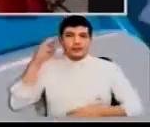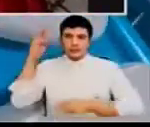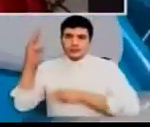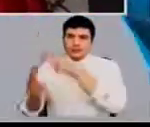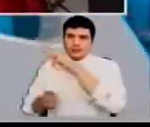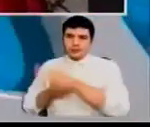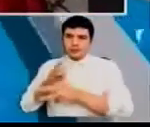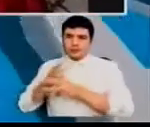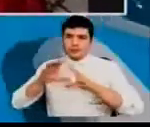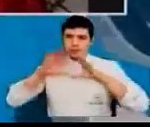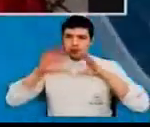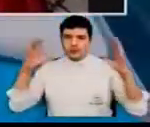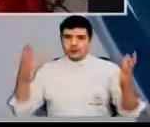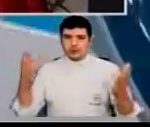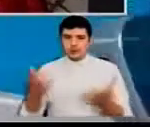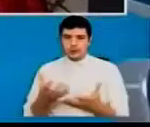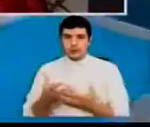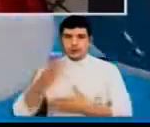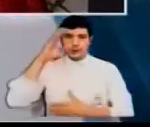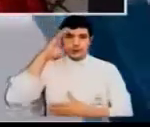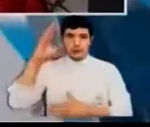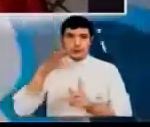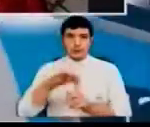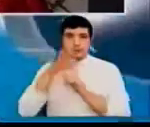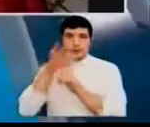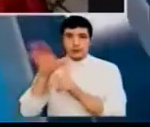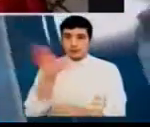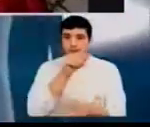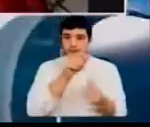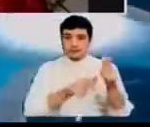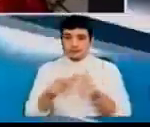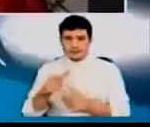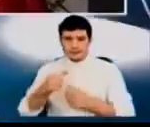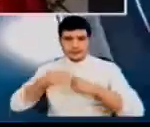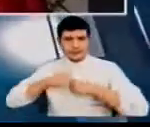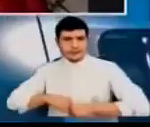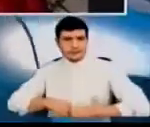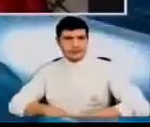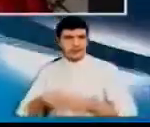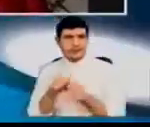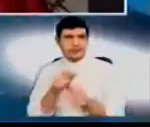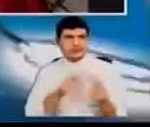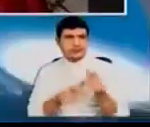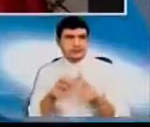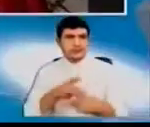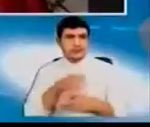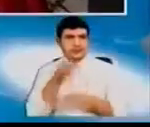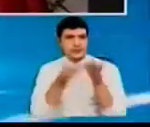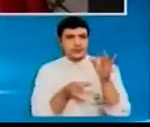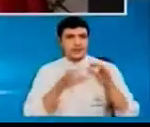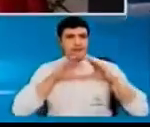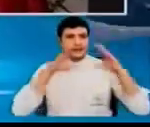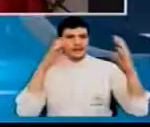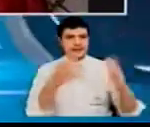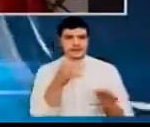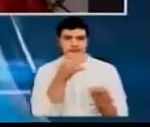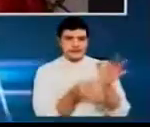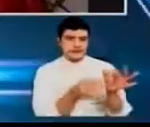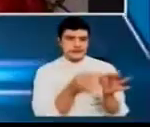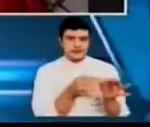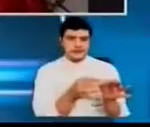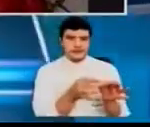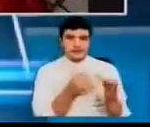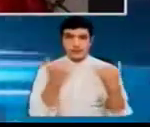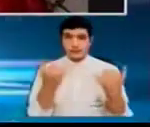en Derecho hoy con un tema muy importante, un tema muy especial, sobre todo que ha generado polémica en los últimos días y tiene que ver con